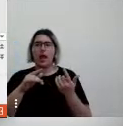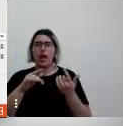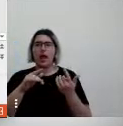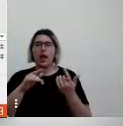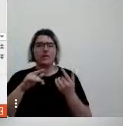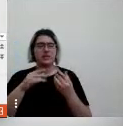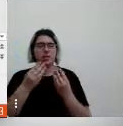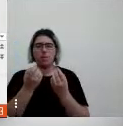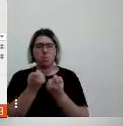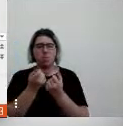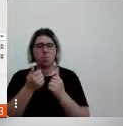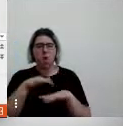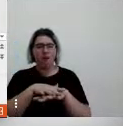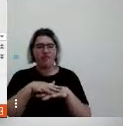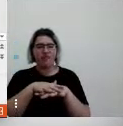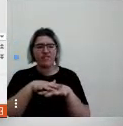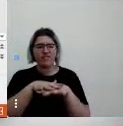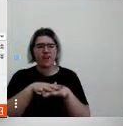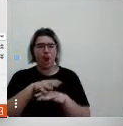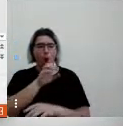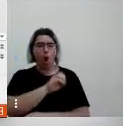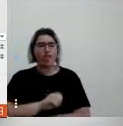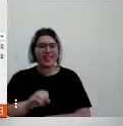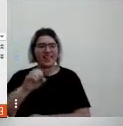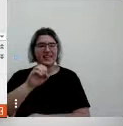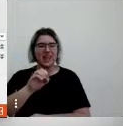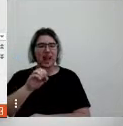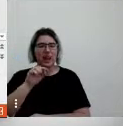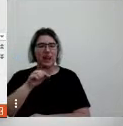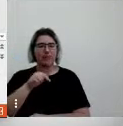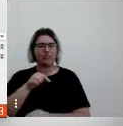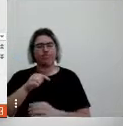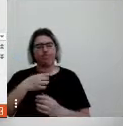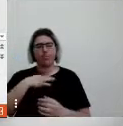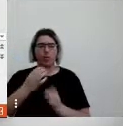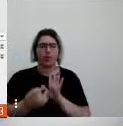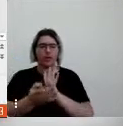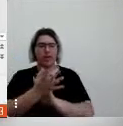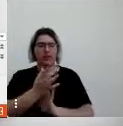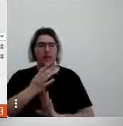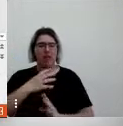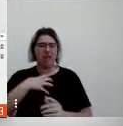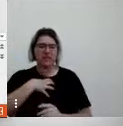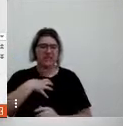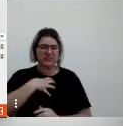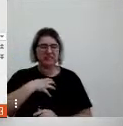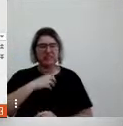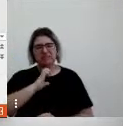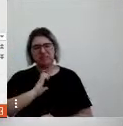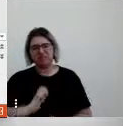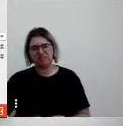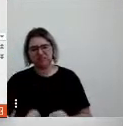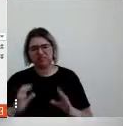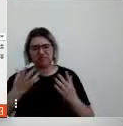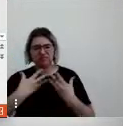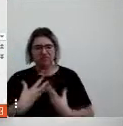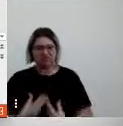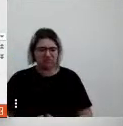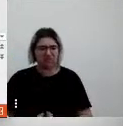a generar más desalteraciones a nivel emocional y pueden provocar ansiedad y depresión. Y la dieta